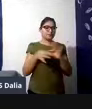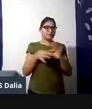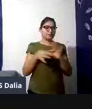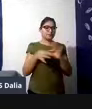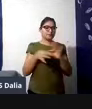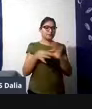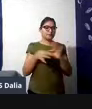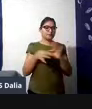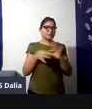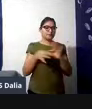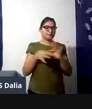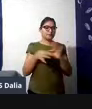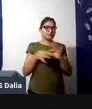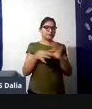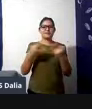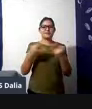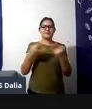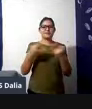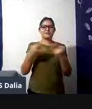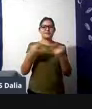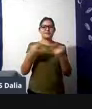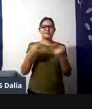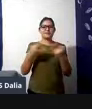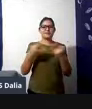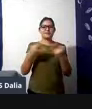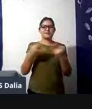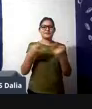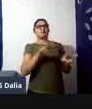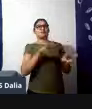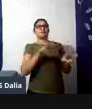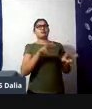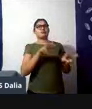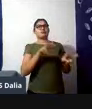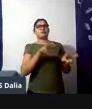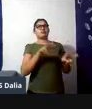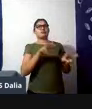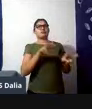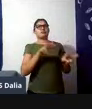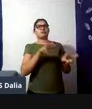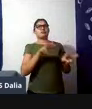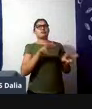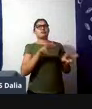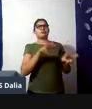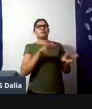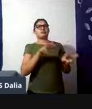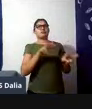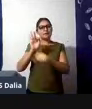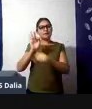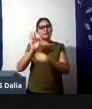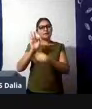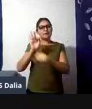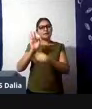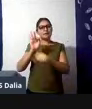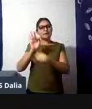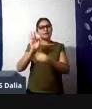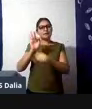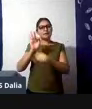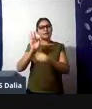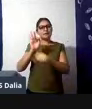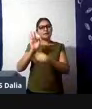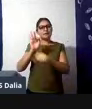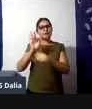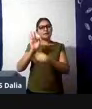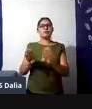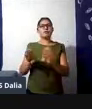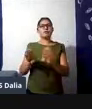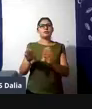estés aquí, en donde estés dispuesto a ayudar a toda persona que te cruce enfrente, podemos hacer